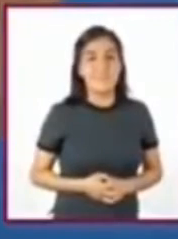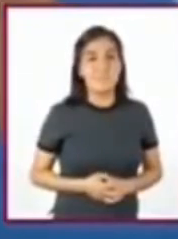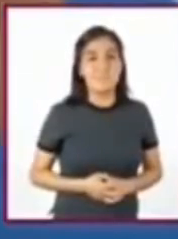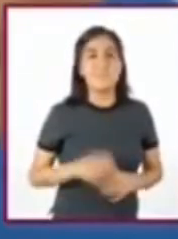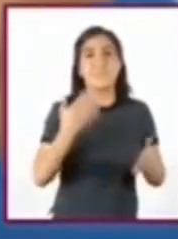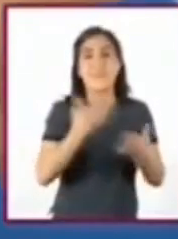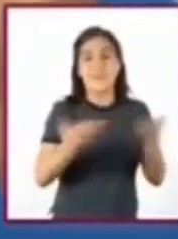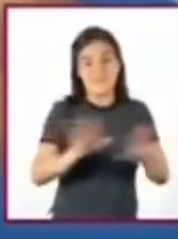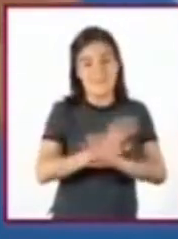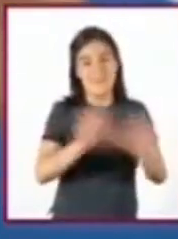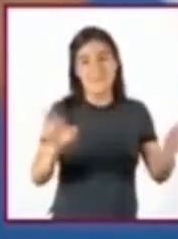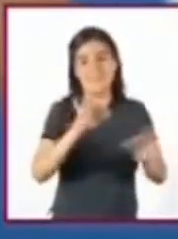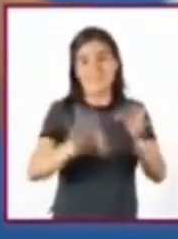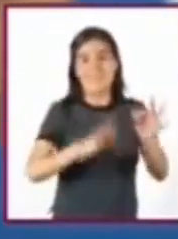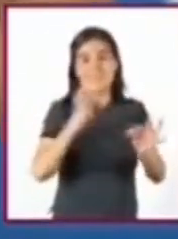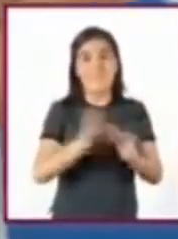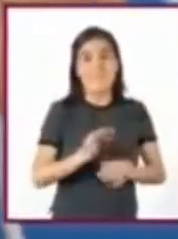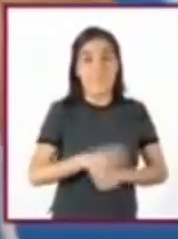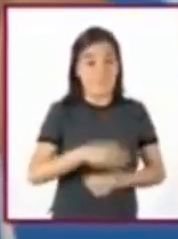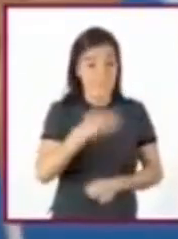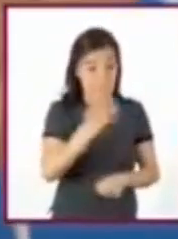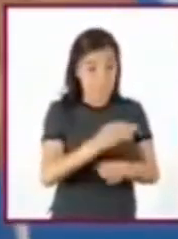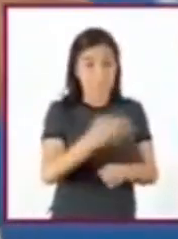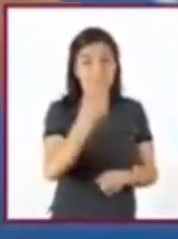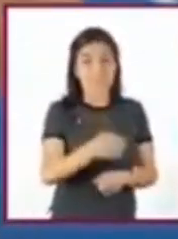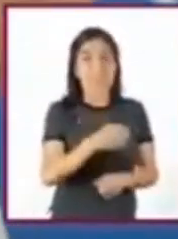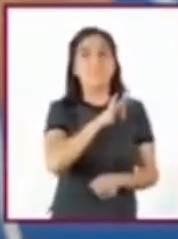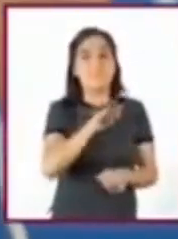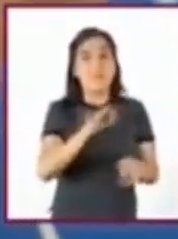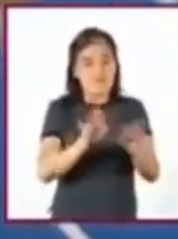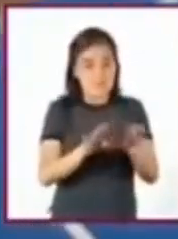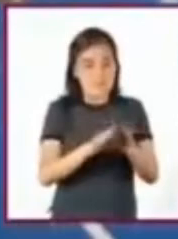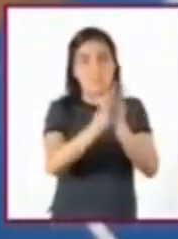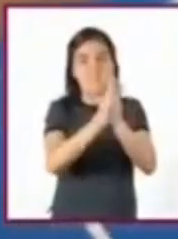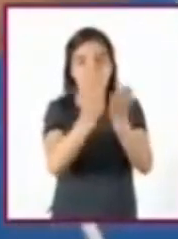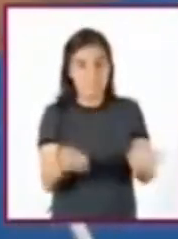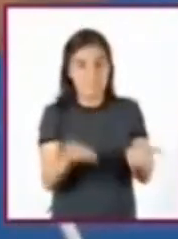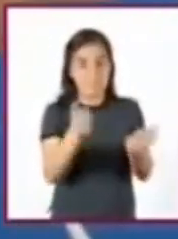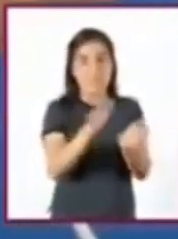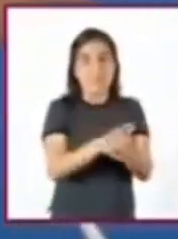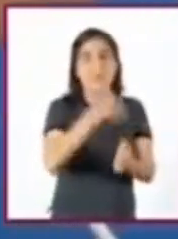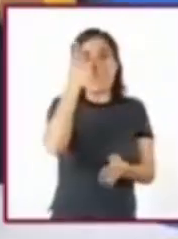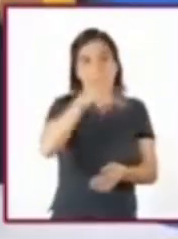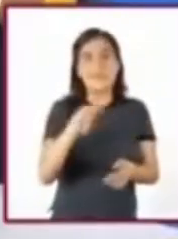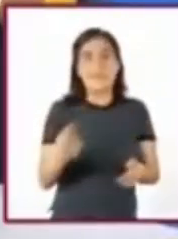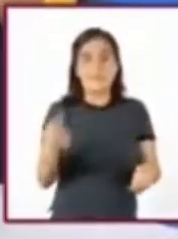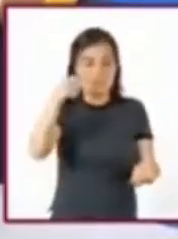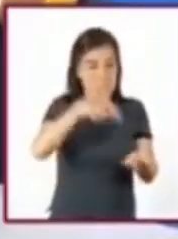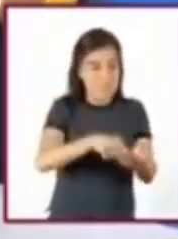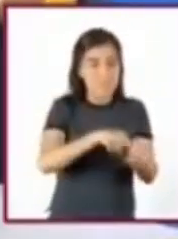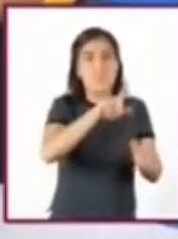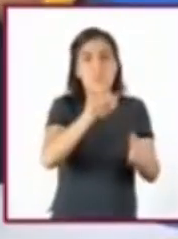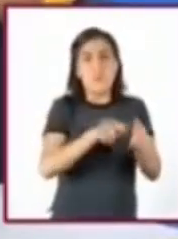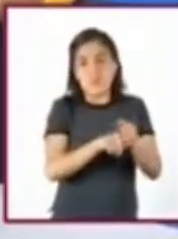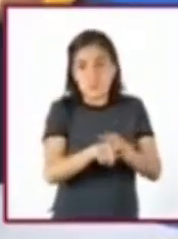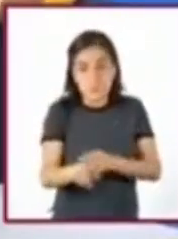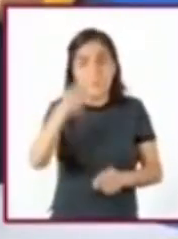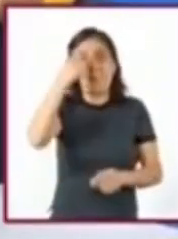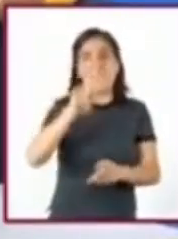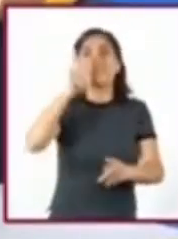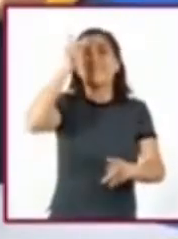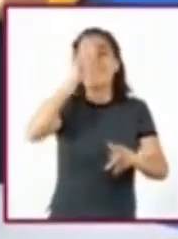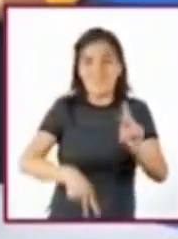Ahora sí, con esto vamos a poder abrir y cerrar el circuito para que pase la corriente o interrumpamos su camino sin tener